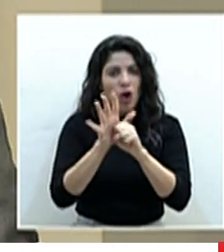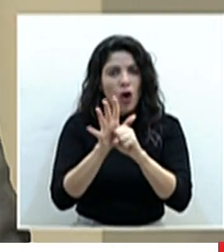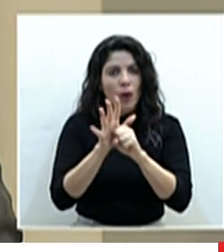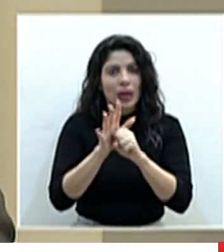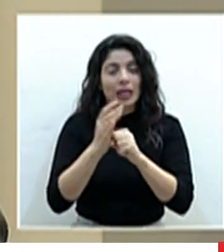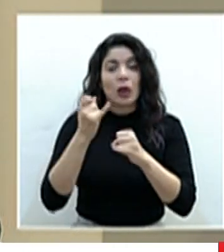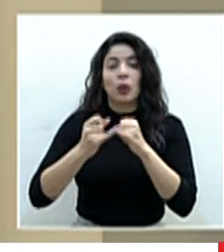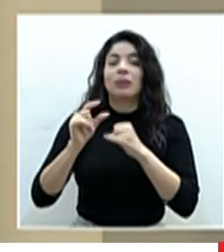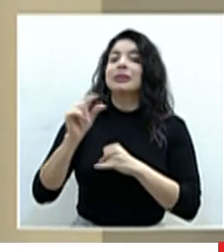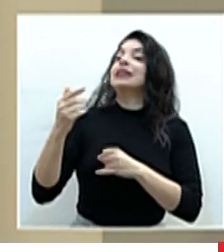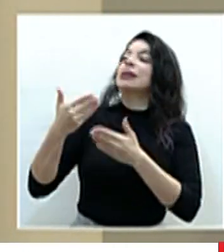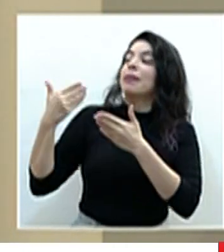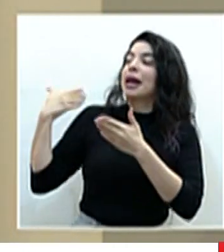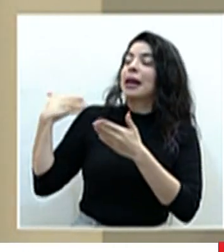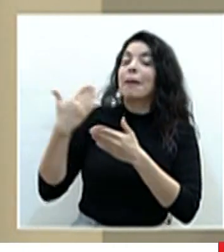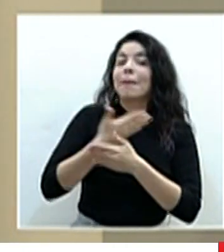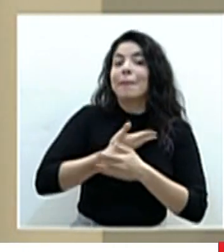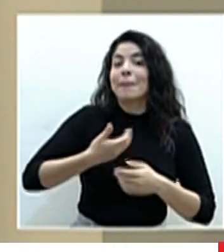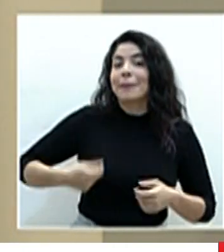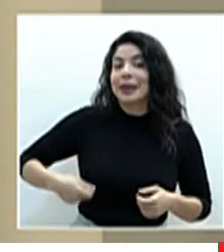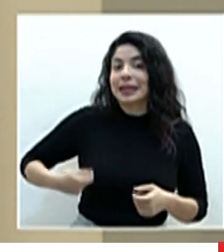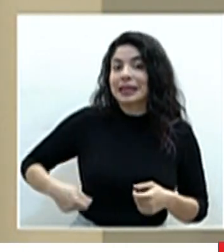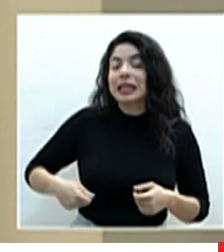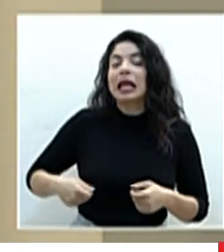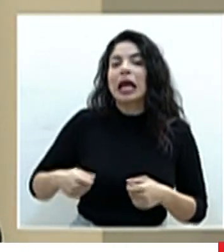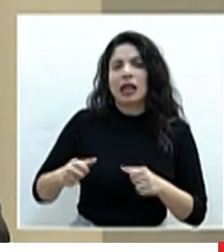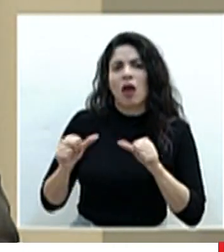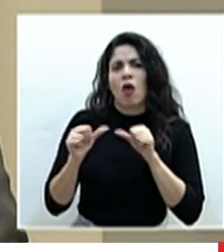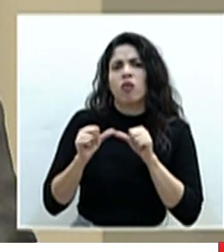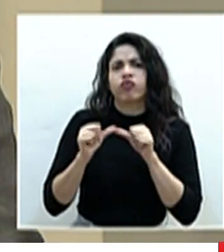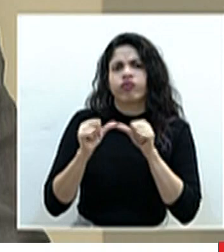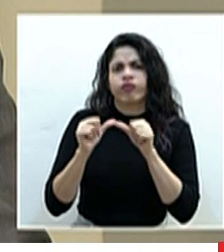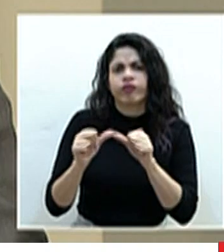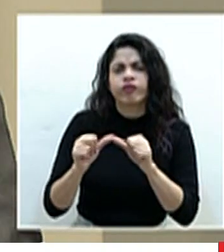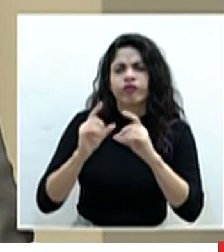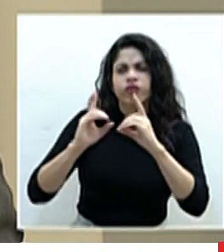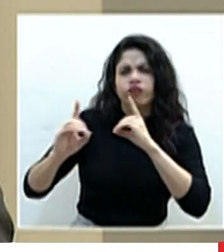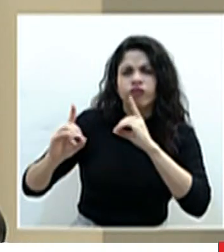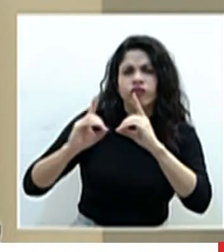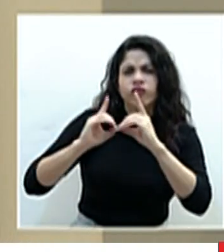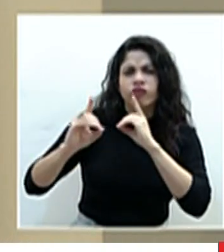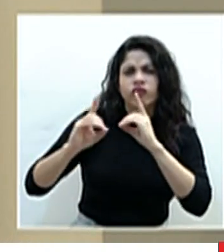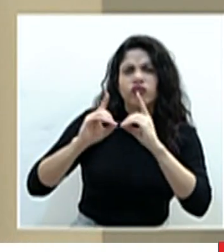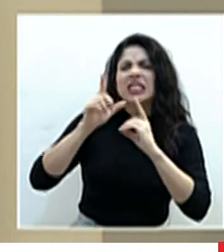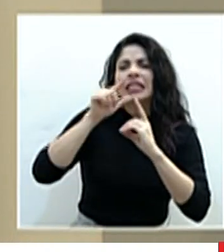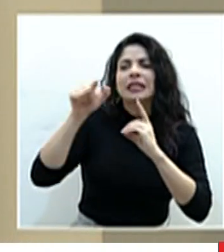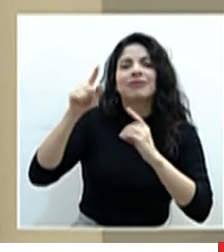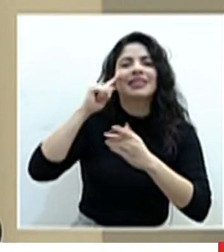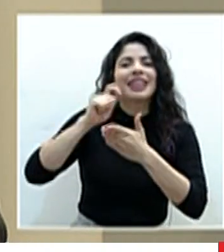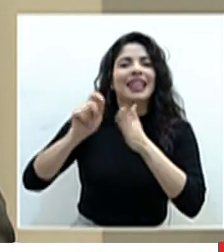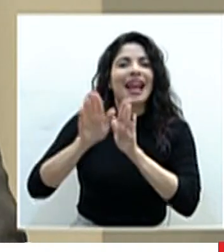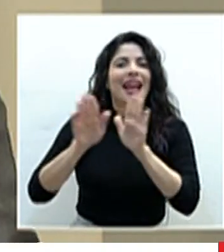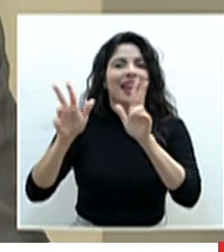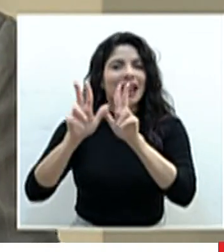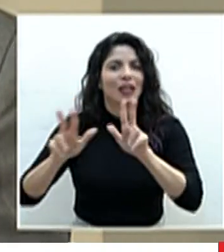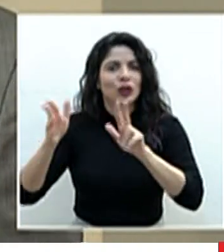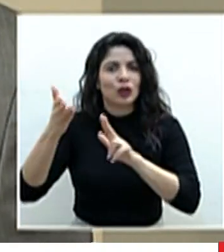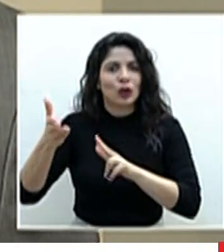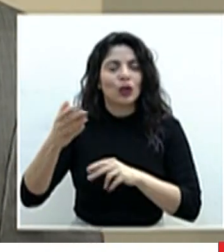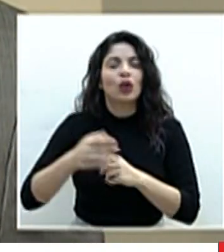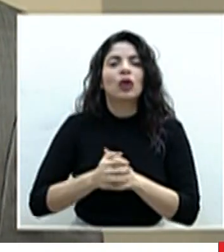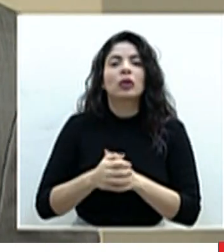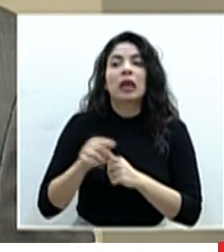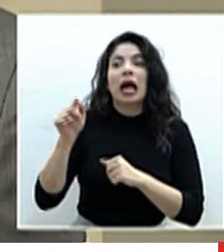las últimas semanas, el señor presidente de la República ha mantenido un diálogo con el secretario general de las Naciones Unidas. El